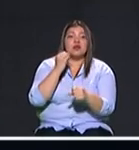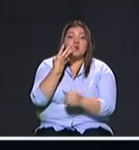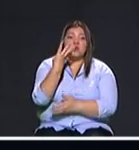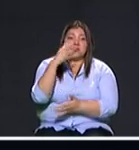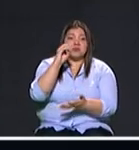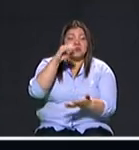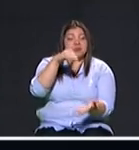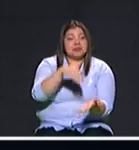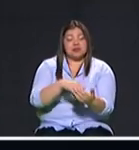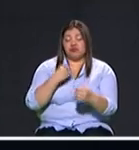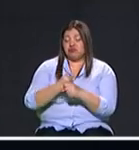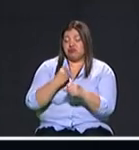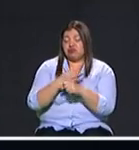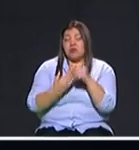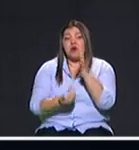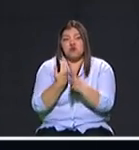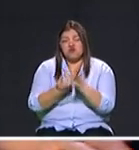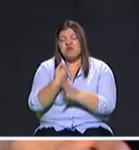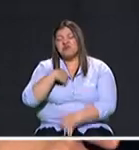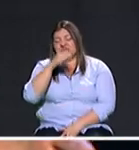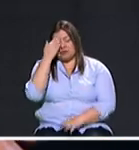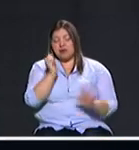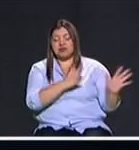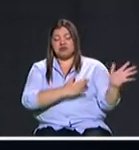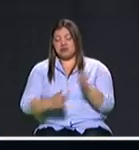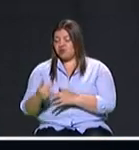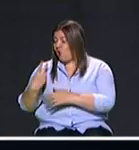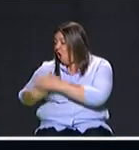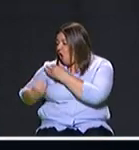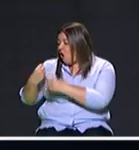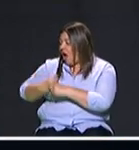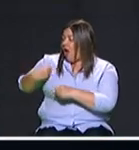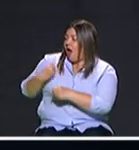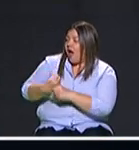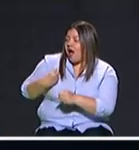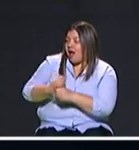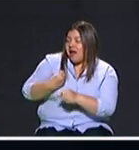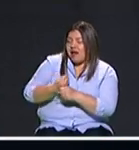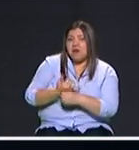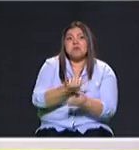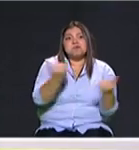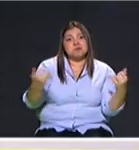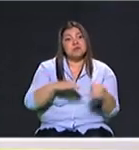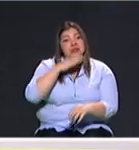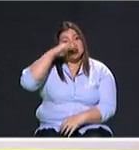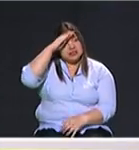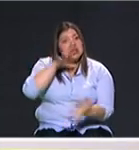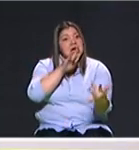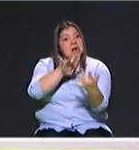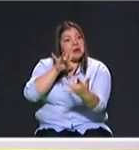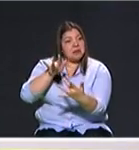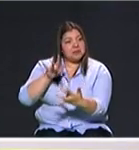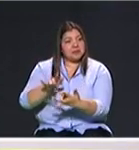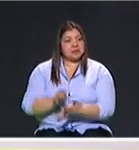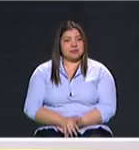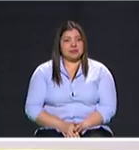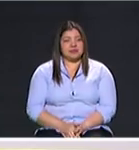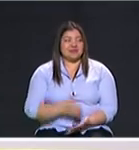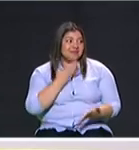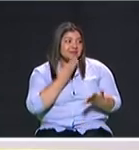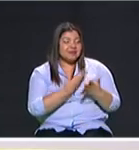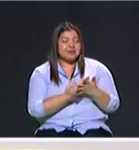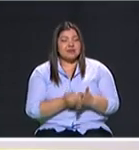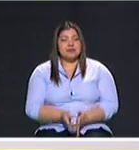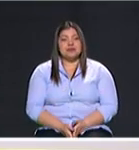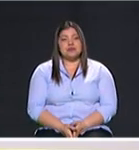sabemos cómo hacerlo es lo que he hecho los últimos años de mi vida y es lo que necesita medellín en este momento gracias candidato el turno ahora para el